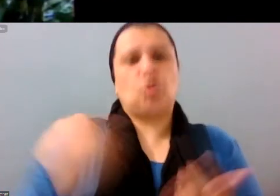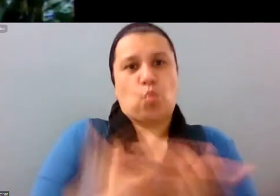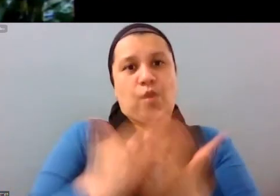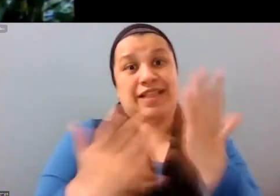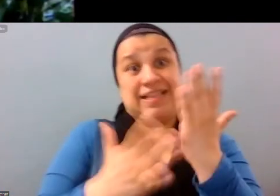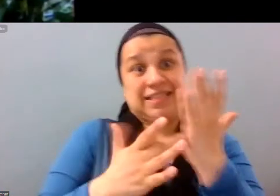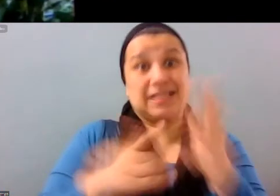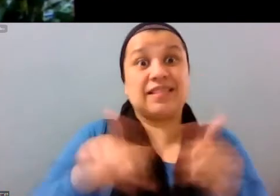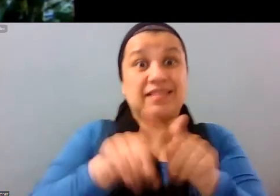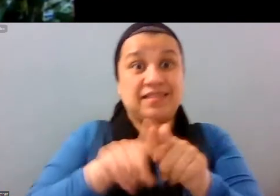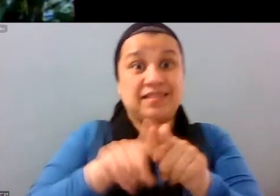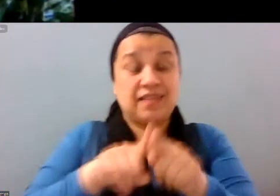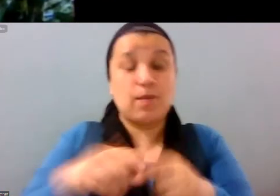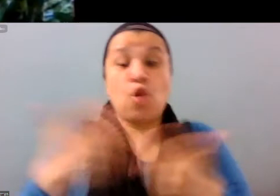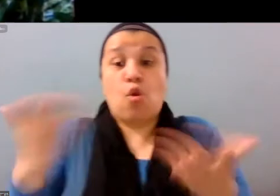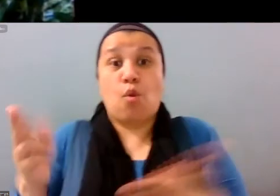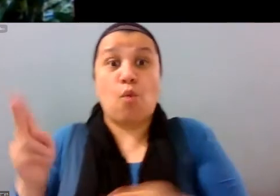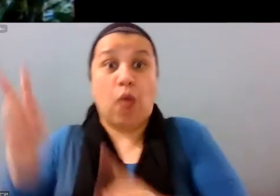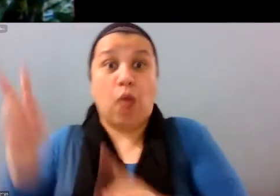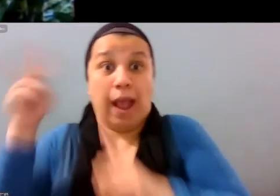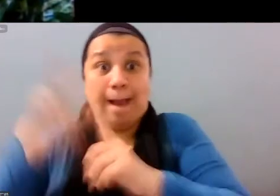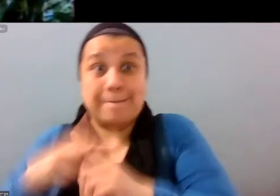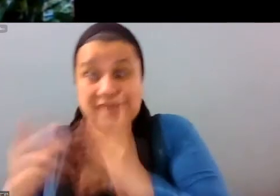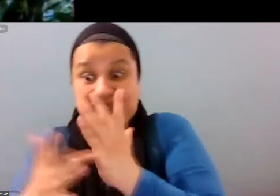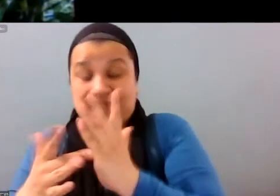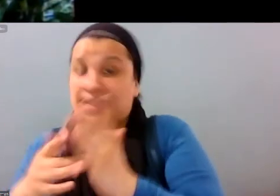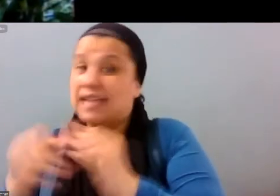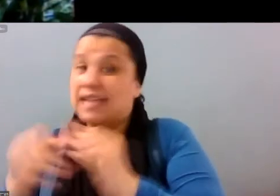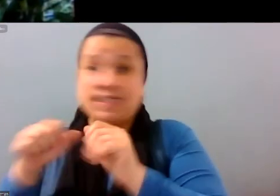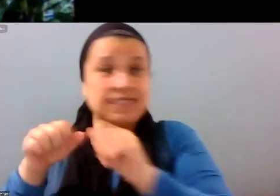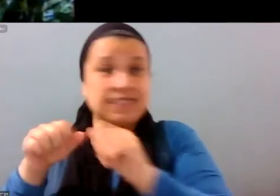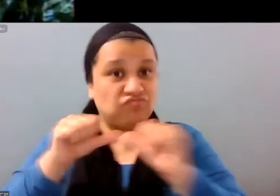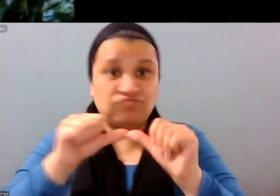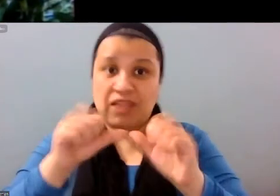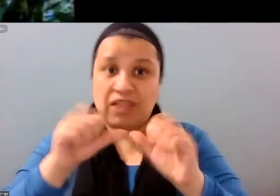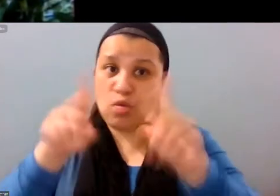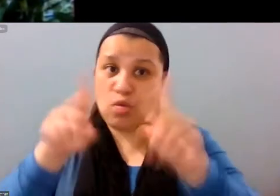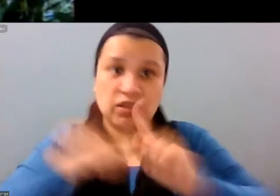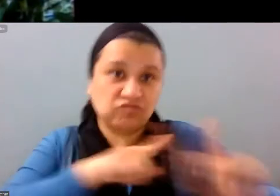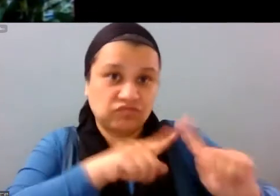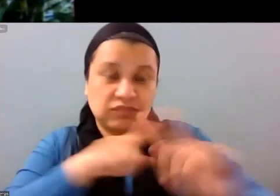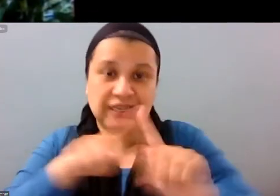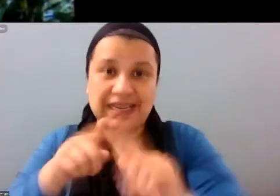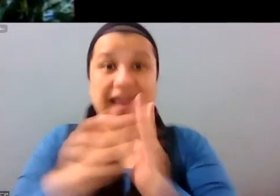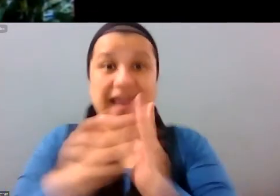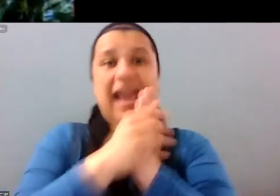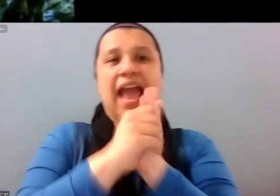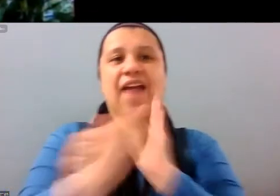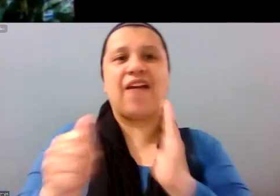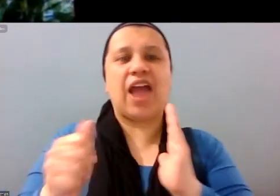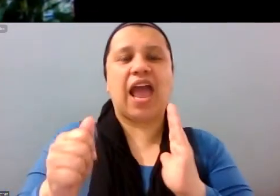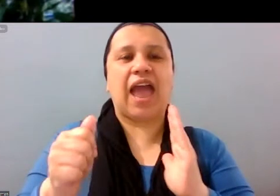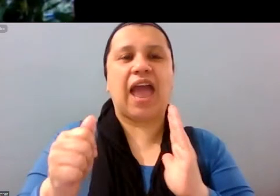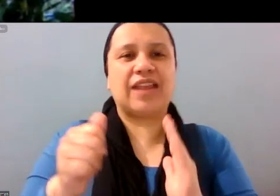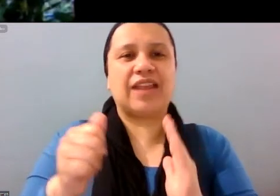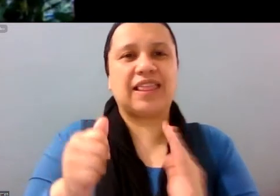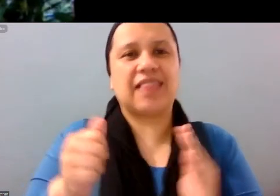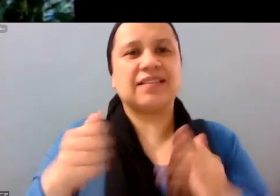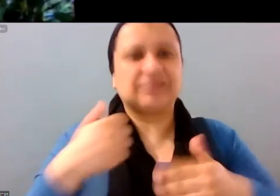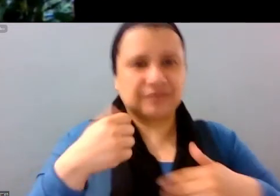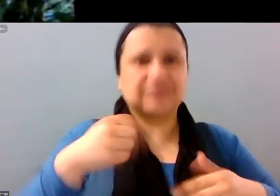formación en educación y no solo eso sino también de una serie de habilidades blandas que deberíamos dar todas las universidades a